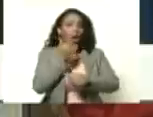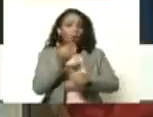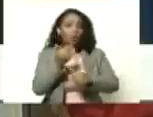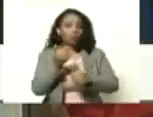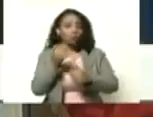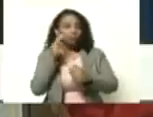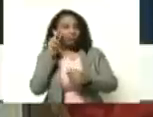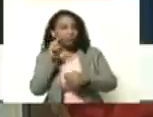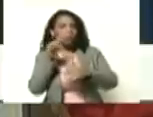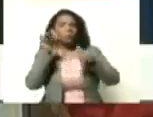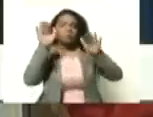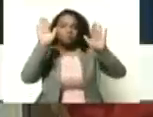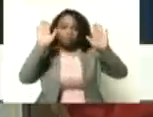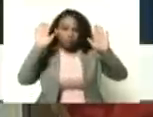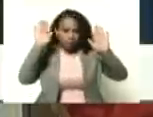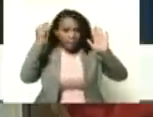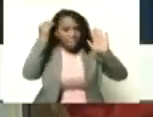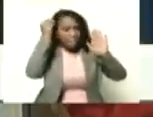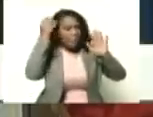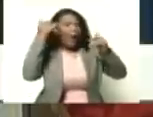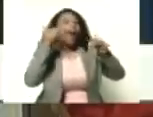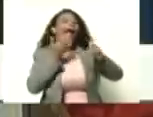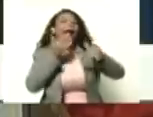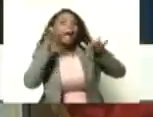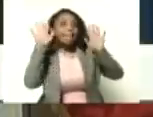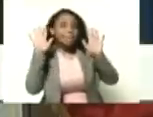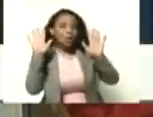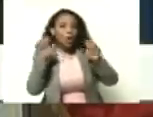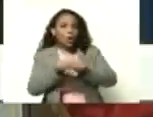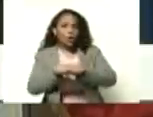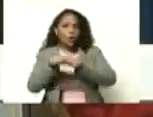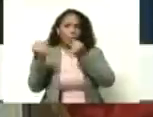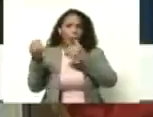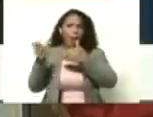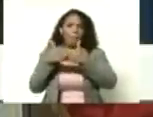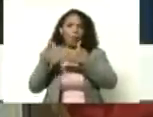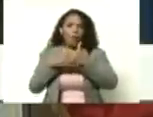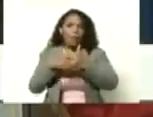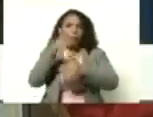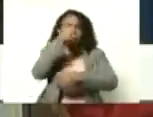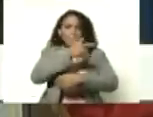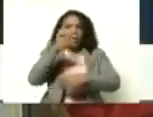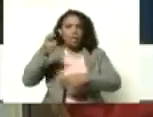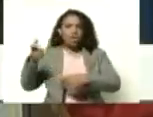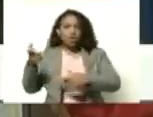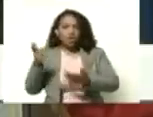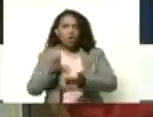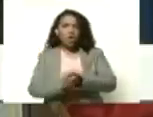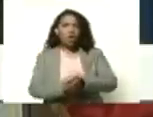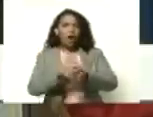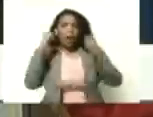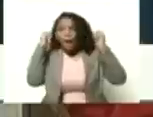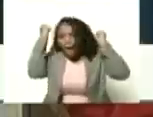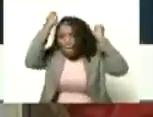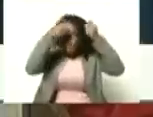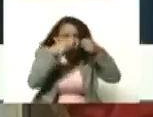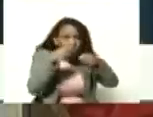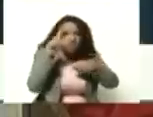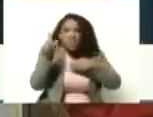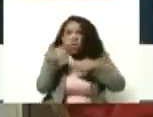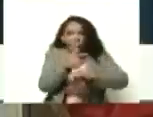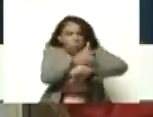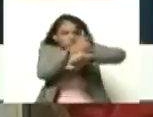supóngase usted la rotura de la puerta la entrada de personas encapuchadas o no con armas